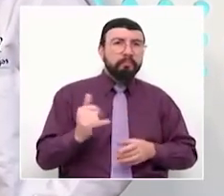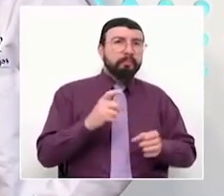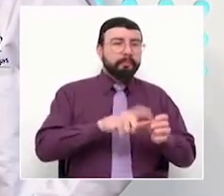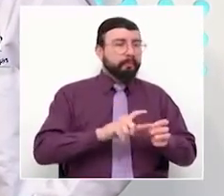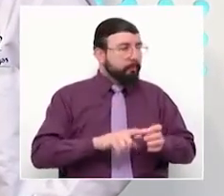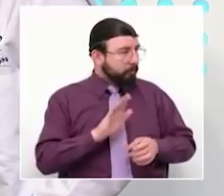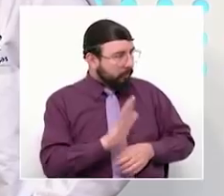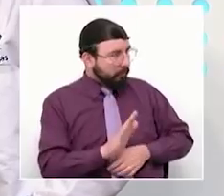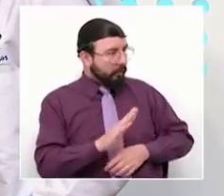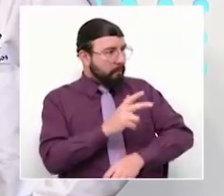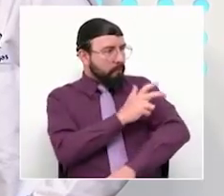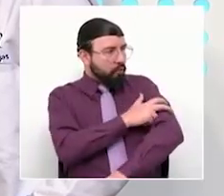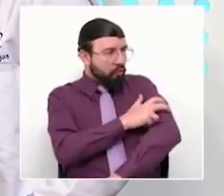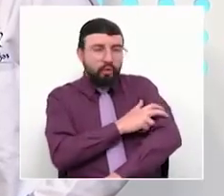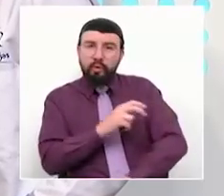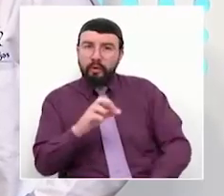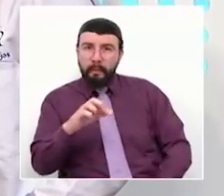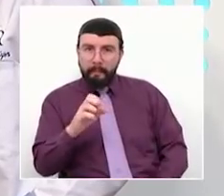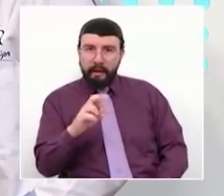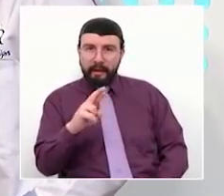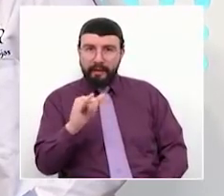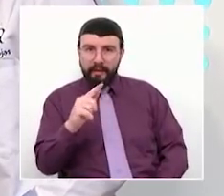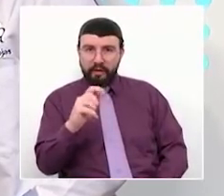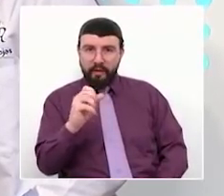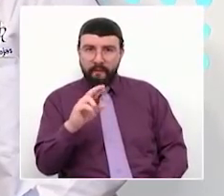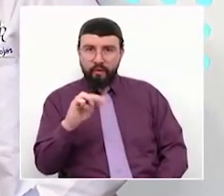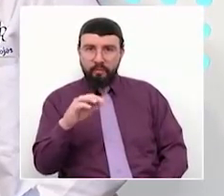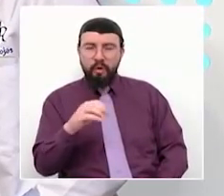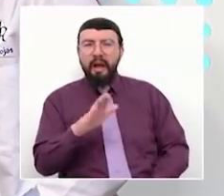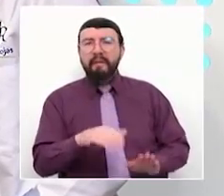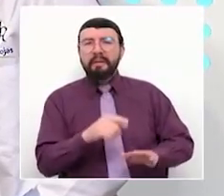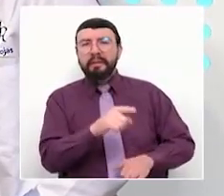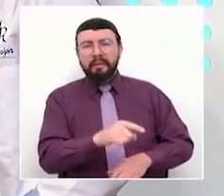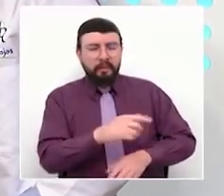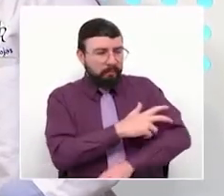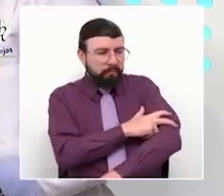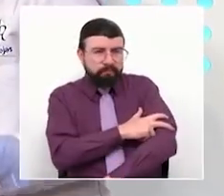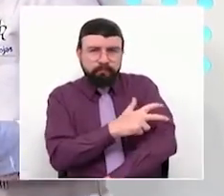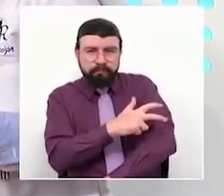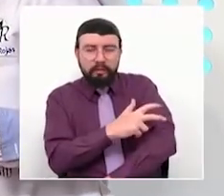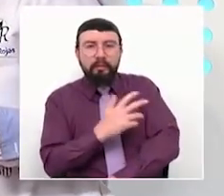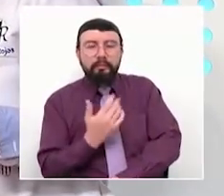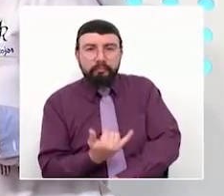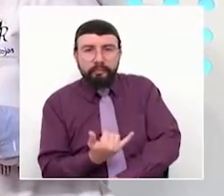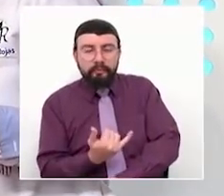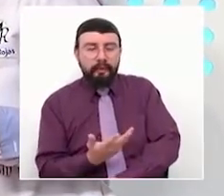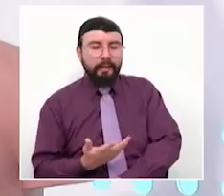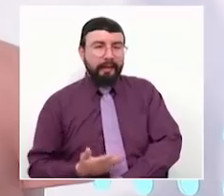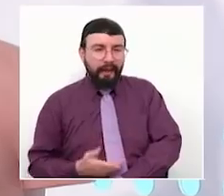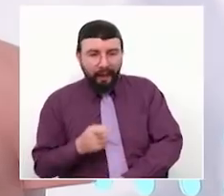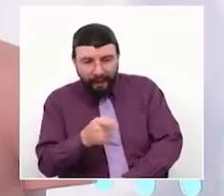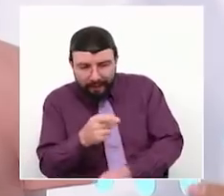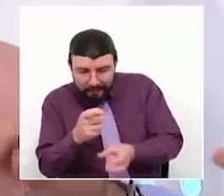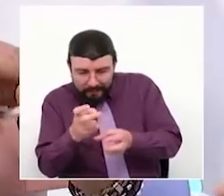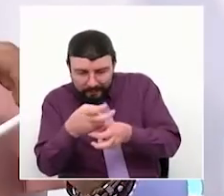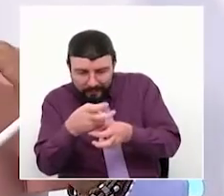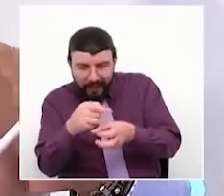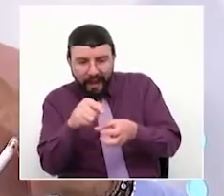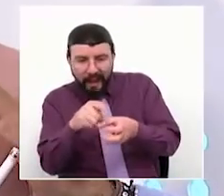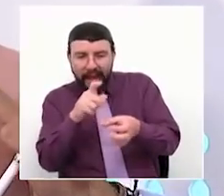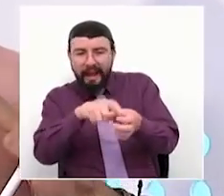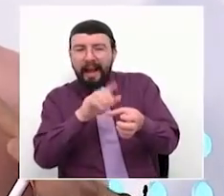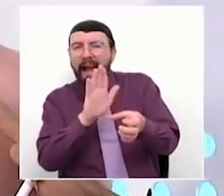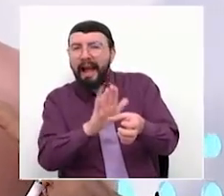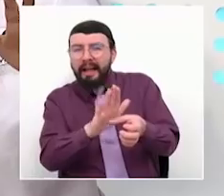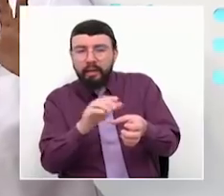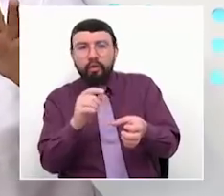piriforme que a veces se inflama, pero generalmente está en el L3, L4, L5. Ahí es donde está la patología. Ok, entonces ahí